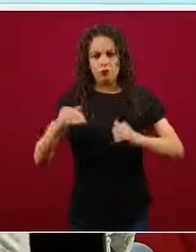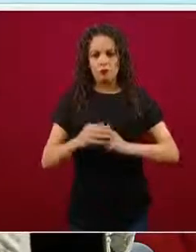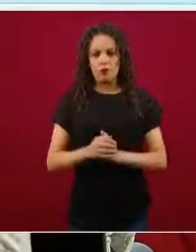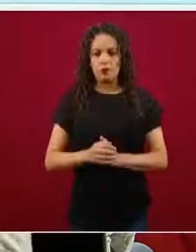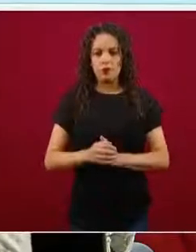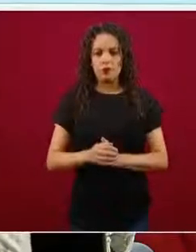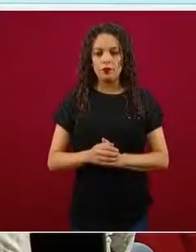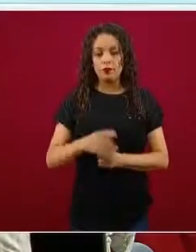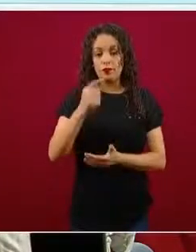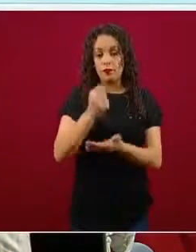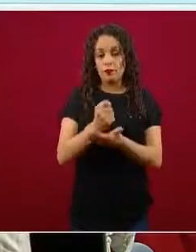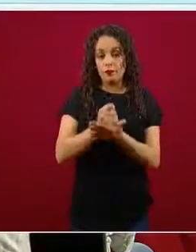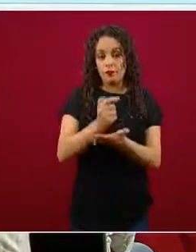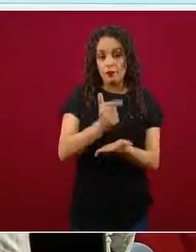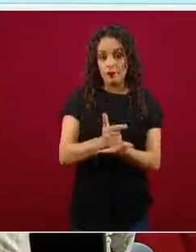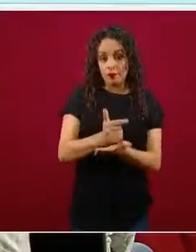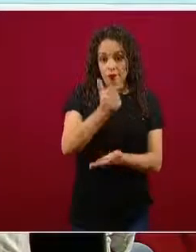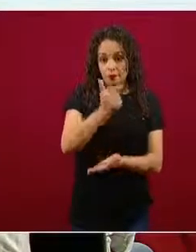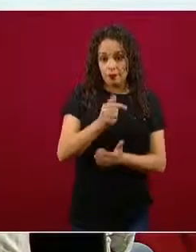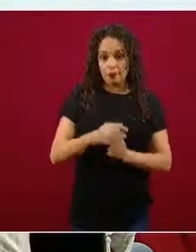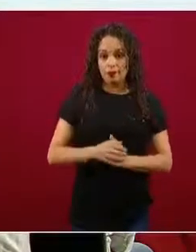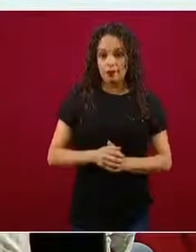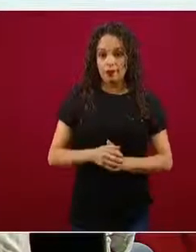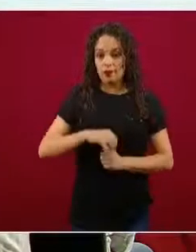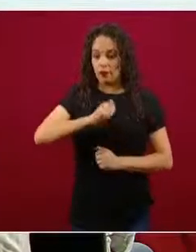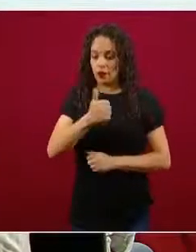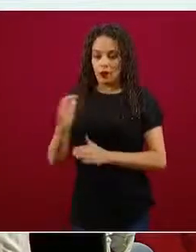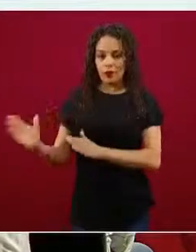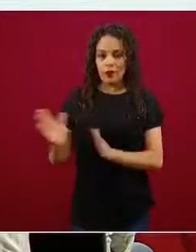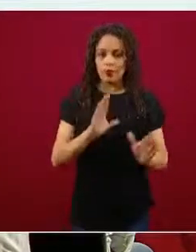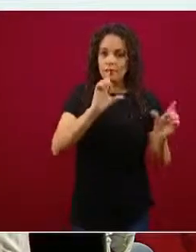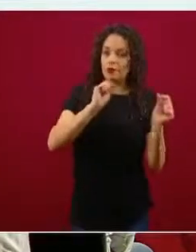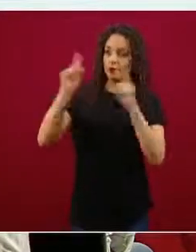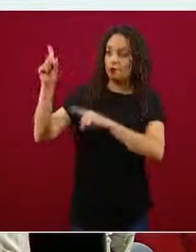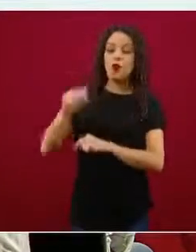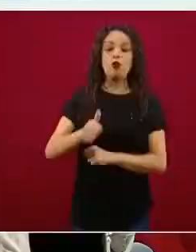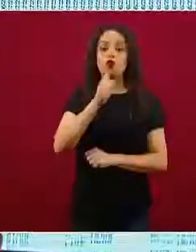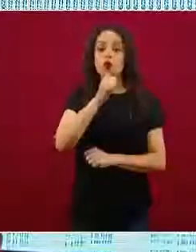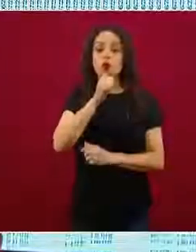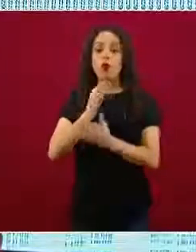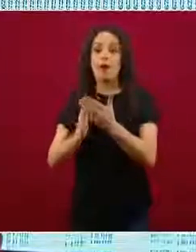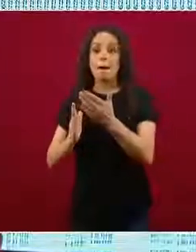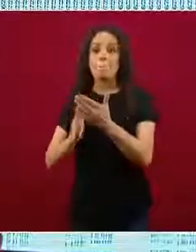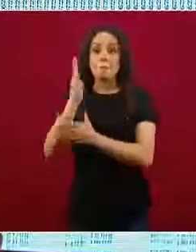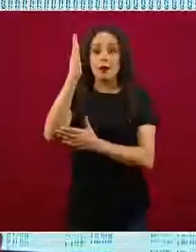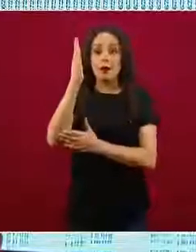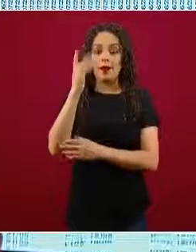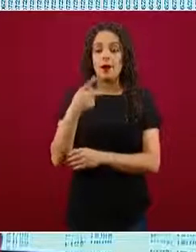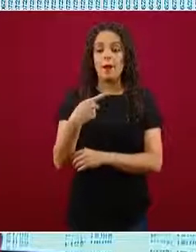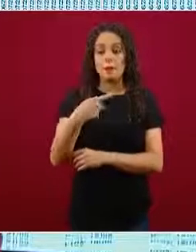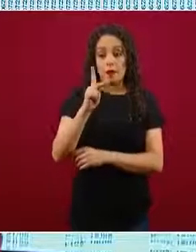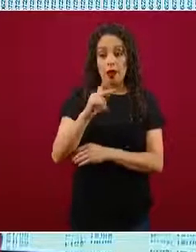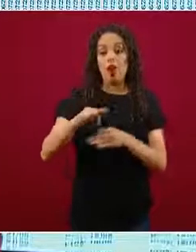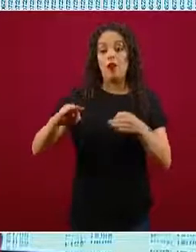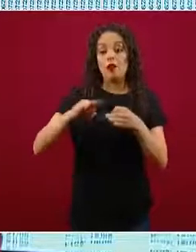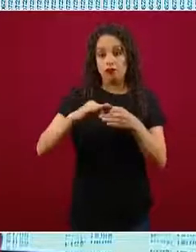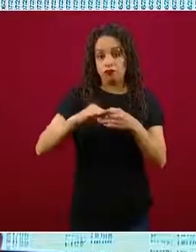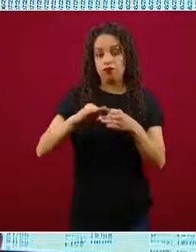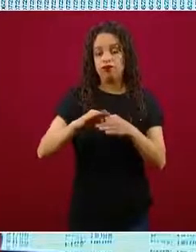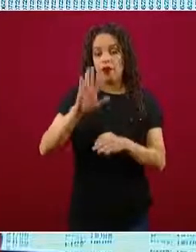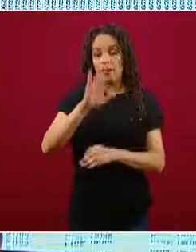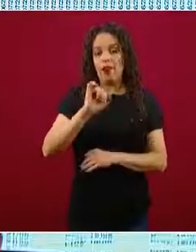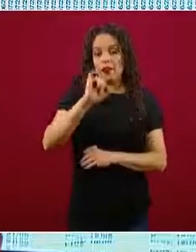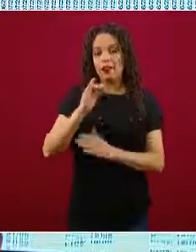la terapia intensiva, la siguiente, todavía no rebasa, pero la tendencia sugiere que va a rebasar